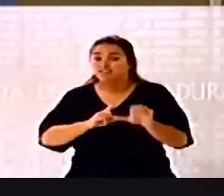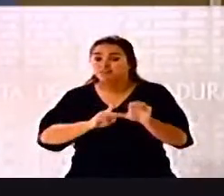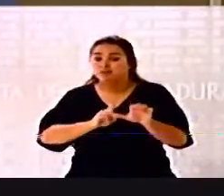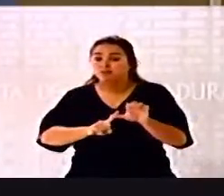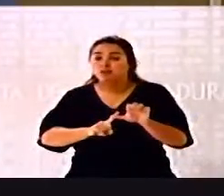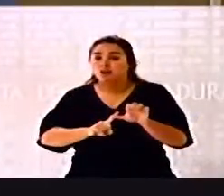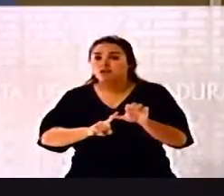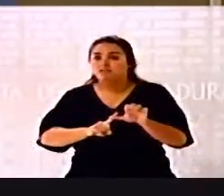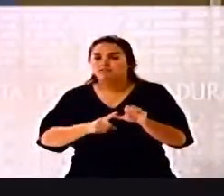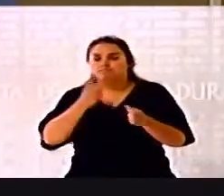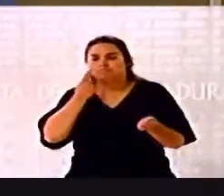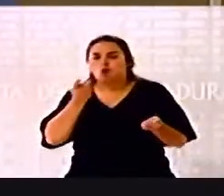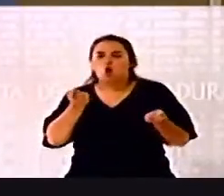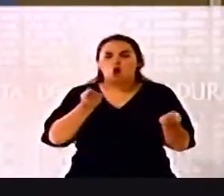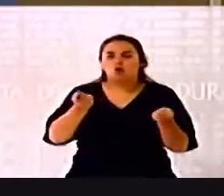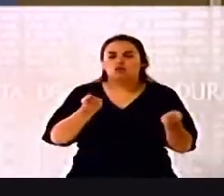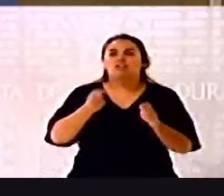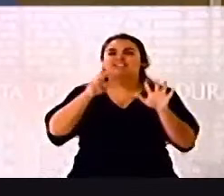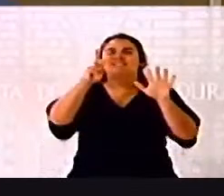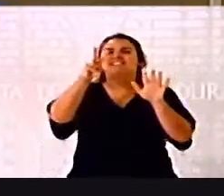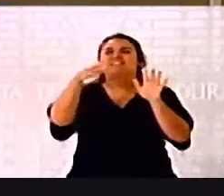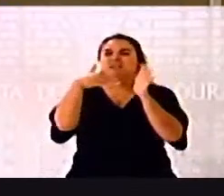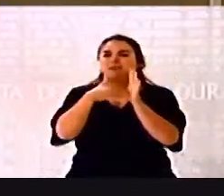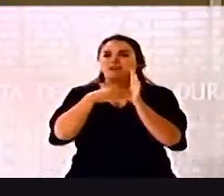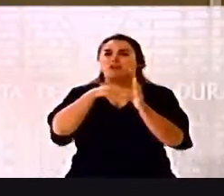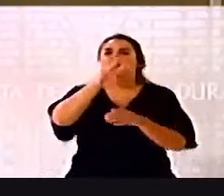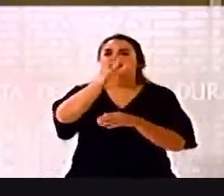total de 7.238 personas.